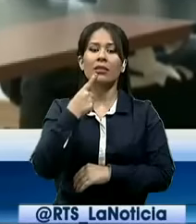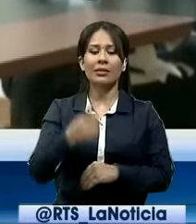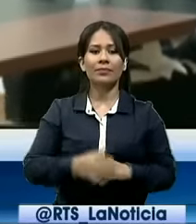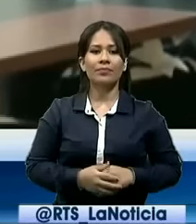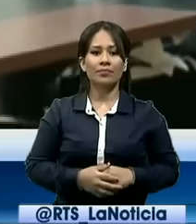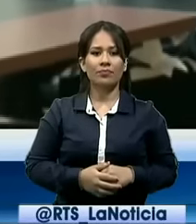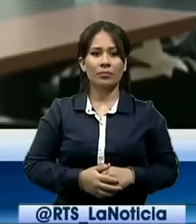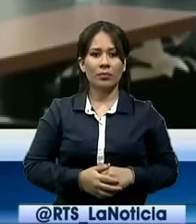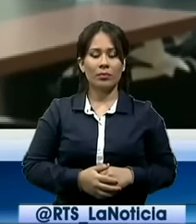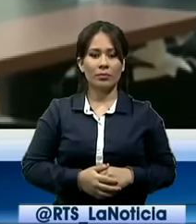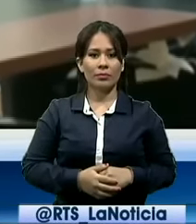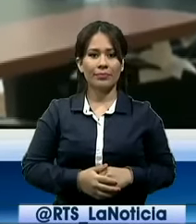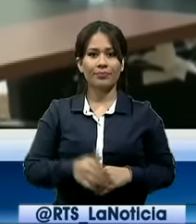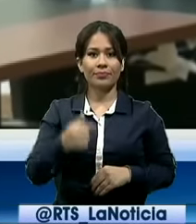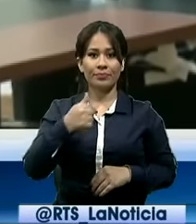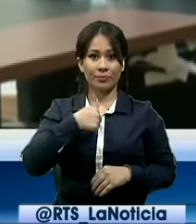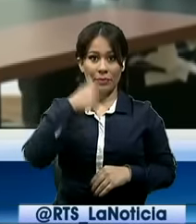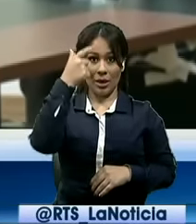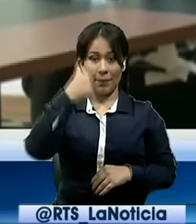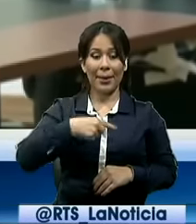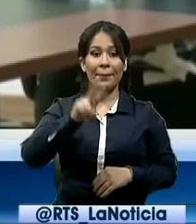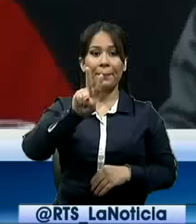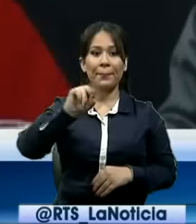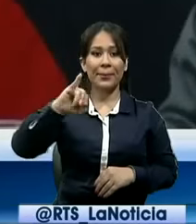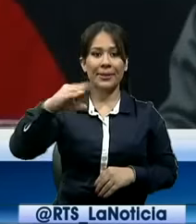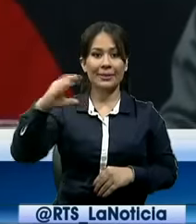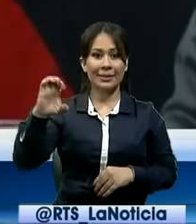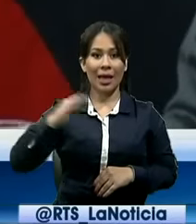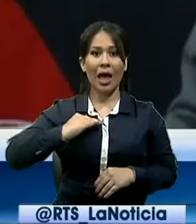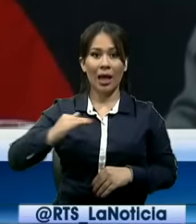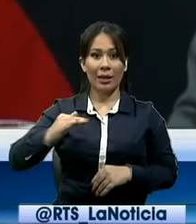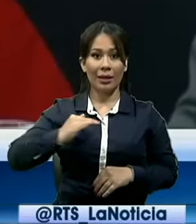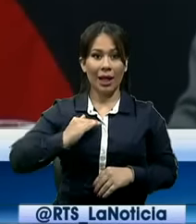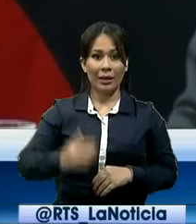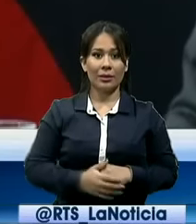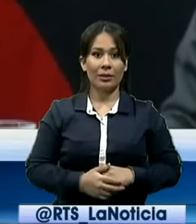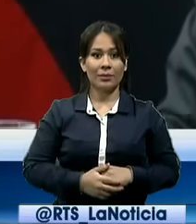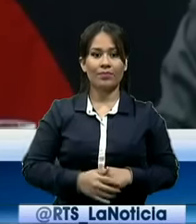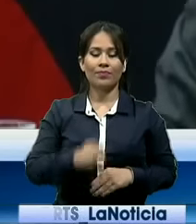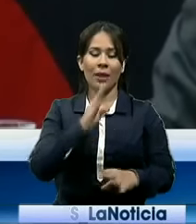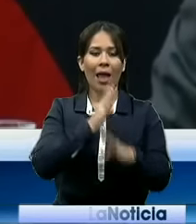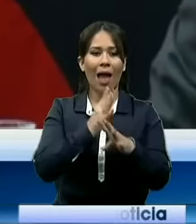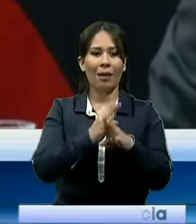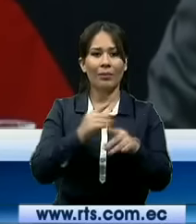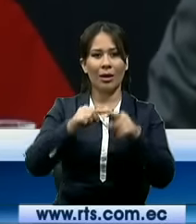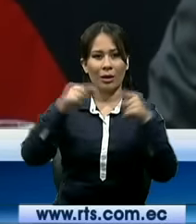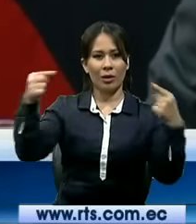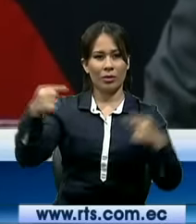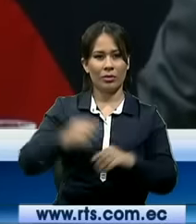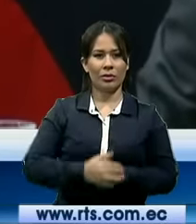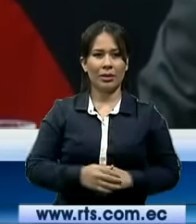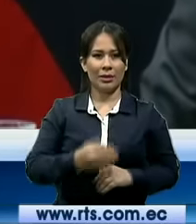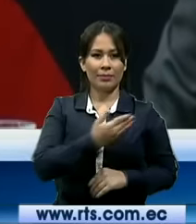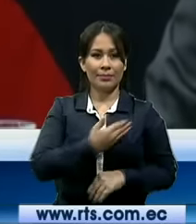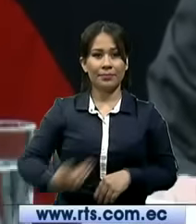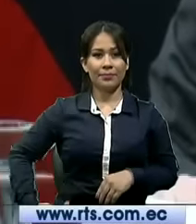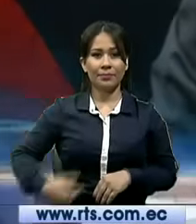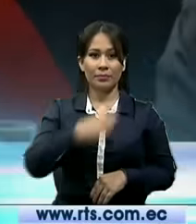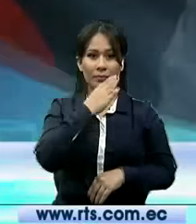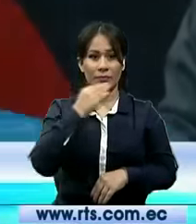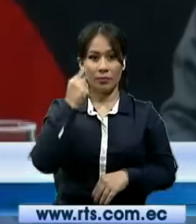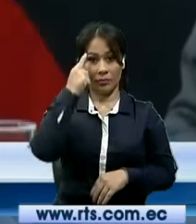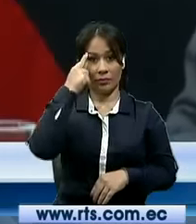del presidente de la República, Rafael Correa. Sin prisión de 15 días es el precio